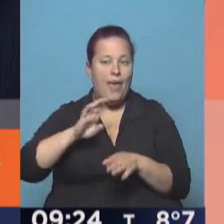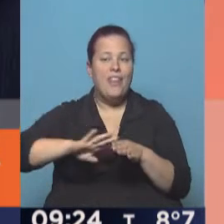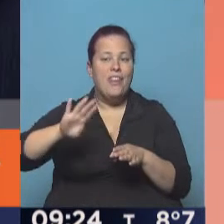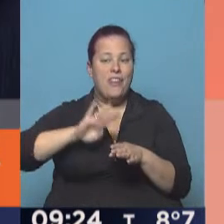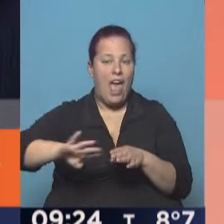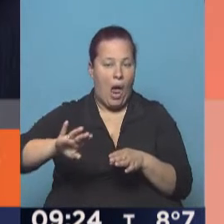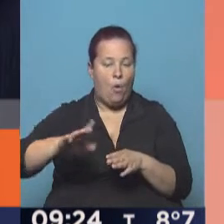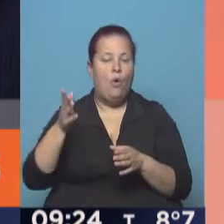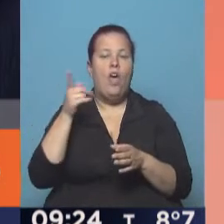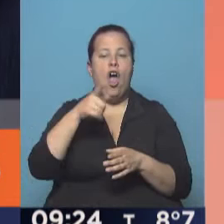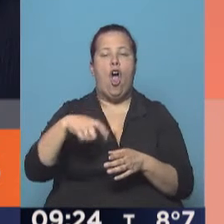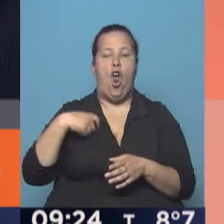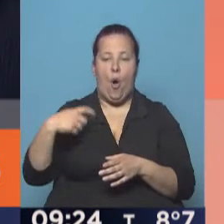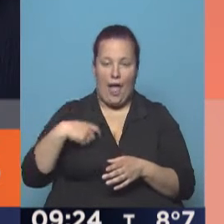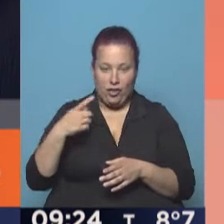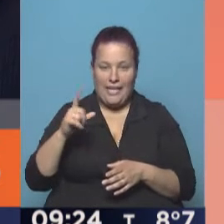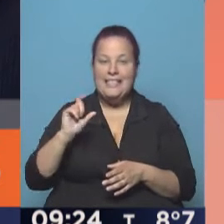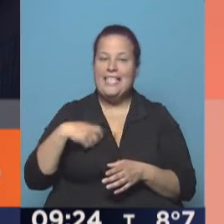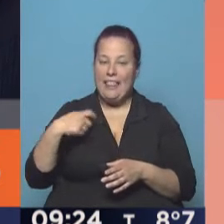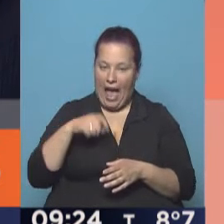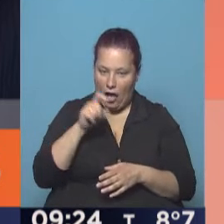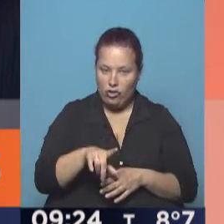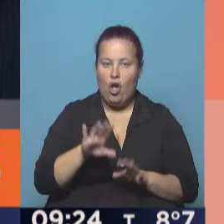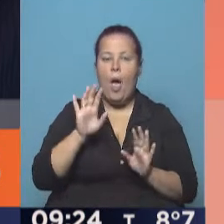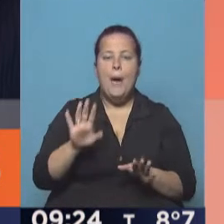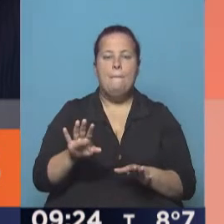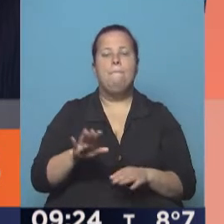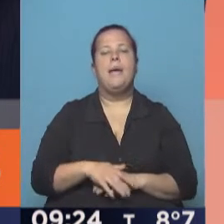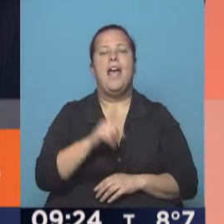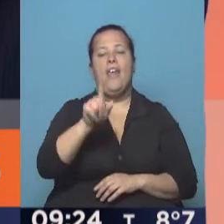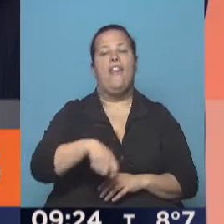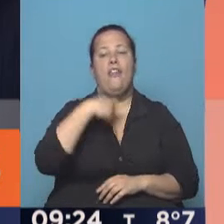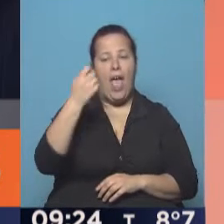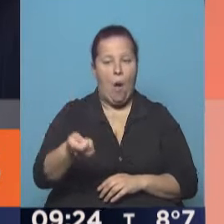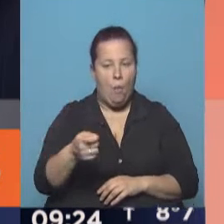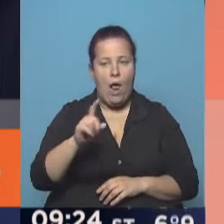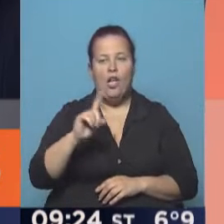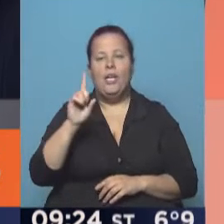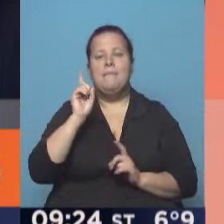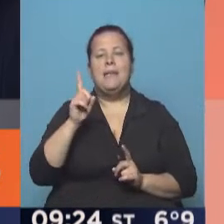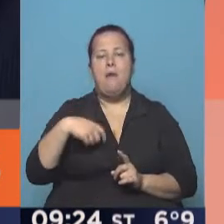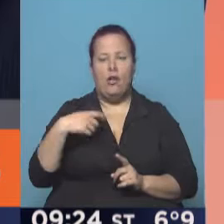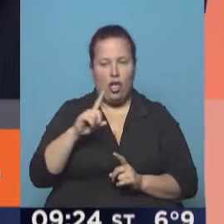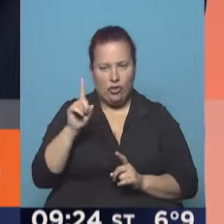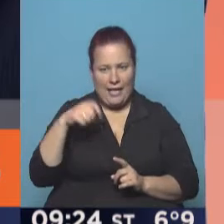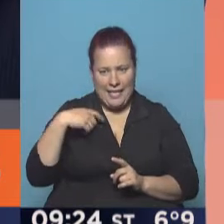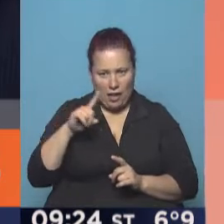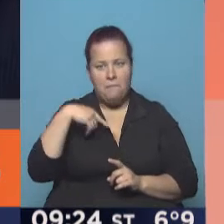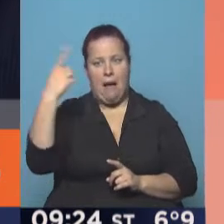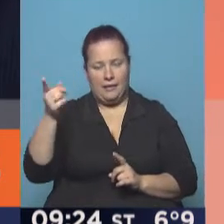que tenían con las obras sociales sindicales. Pero esta devolución excede lo que es las propias obras sociales